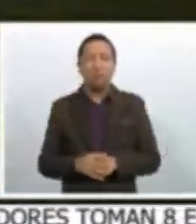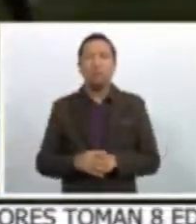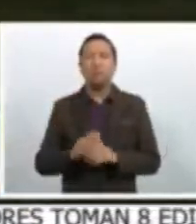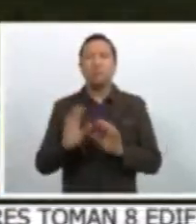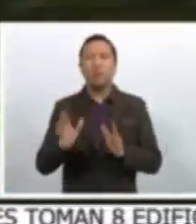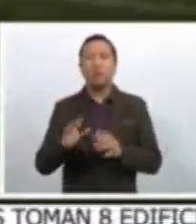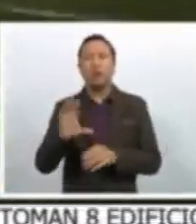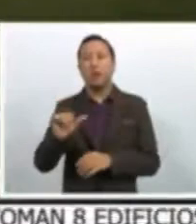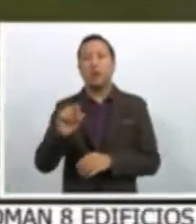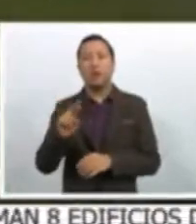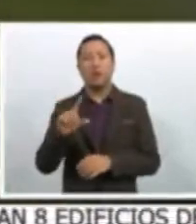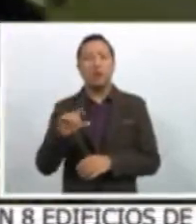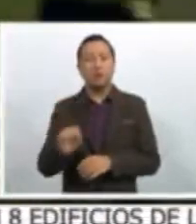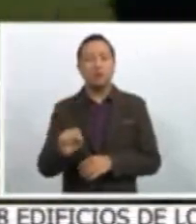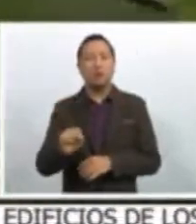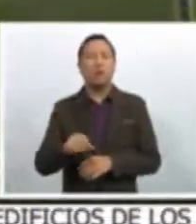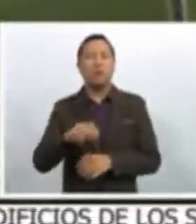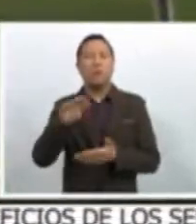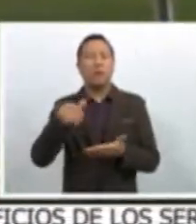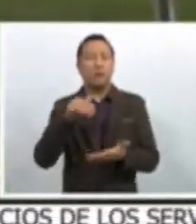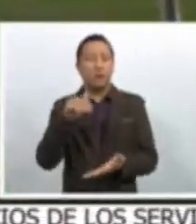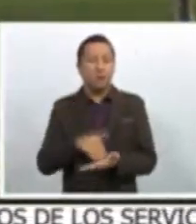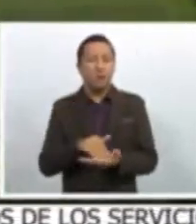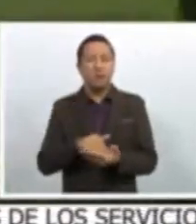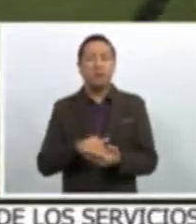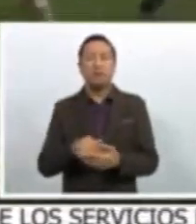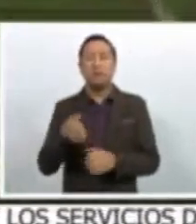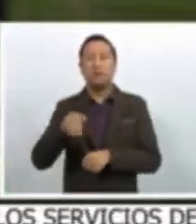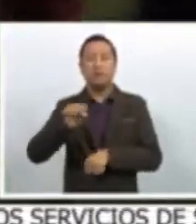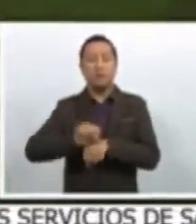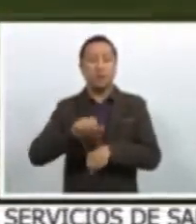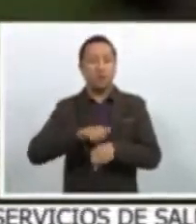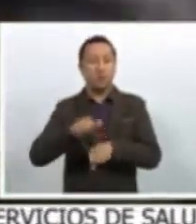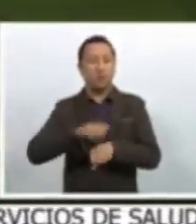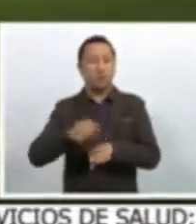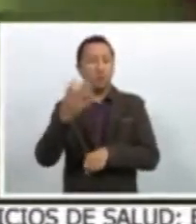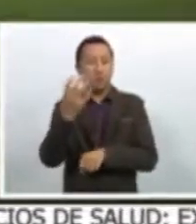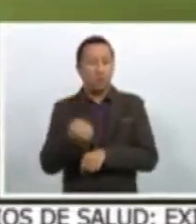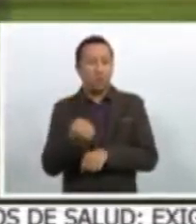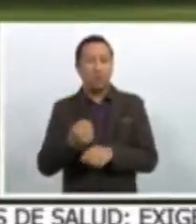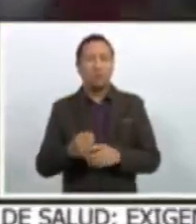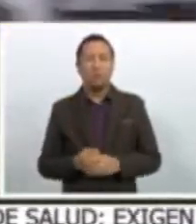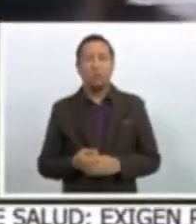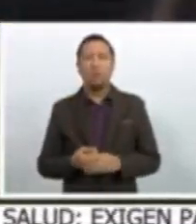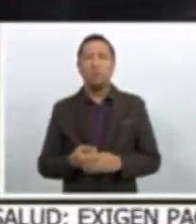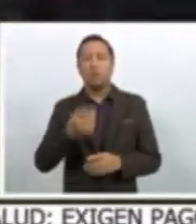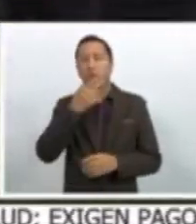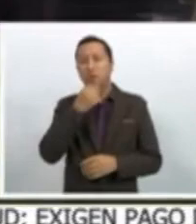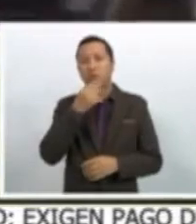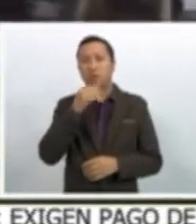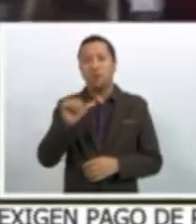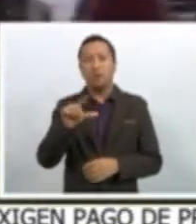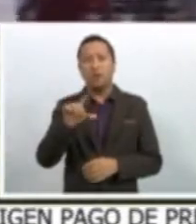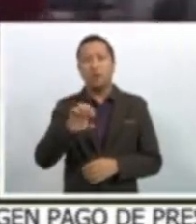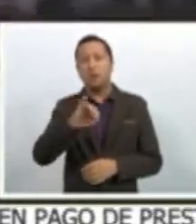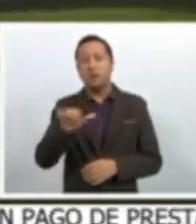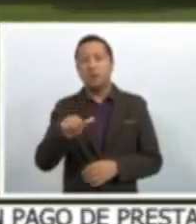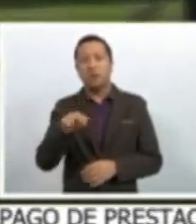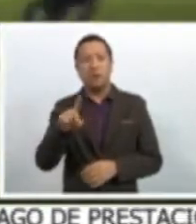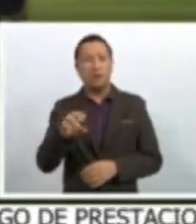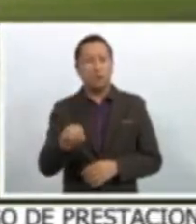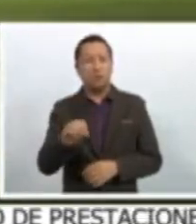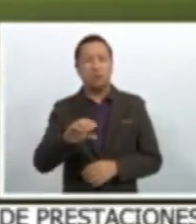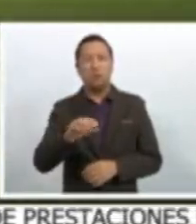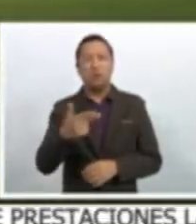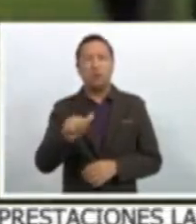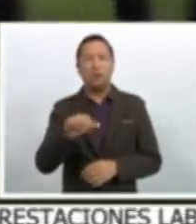Mérida dentro de la jornada 9 de la tercera división profesional. De cara a su duelo ante Venados, el estratega Alejandro Jácome destacó que será uno